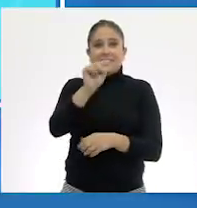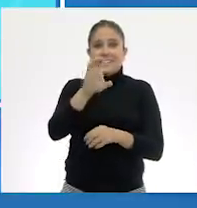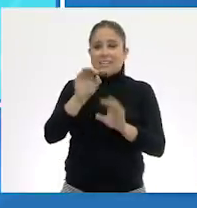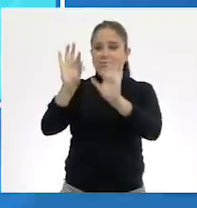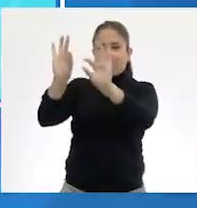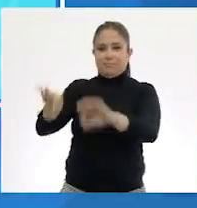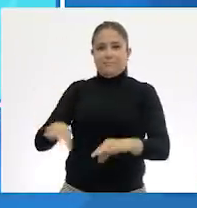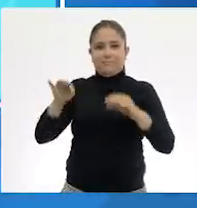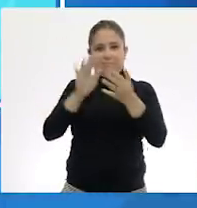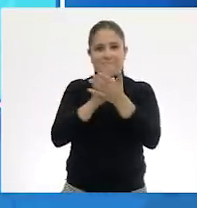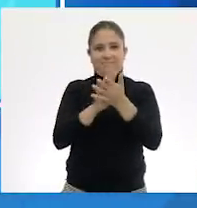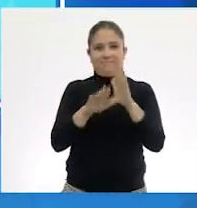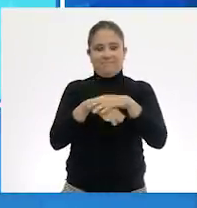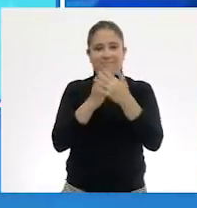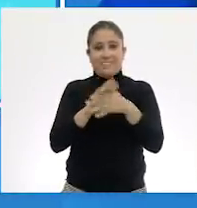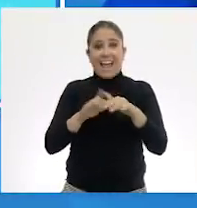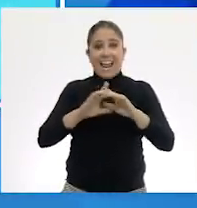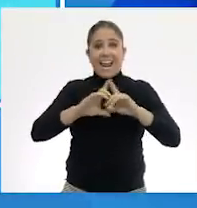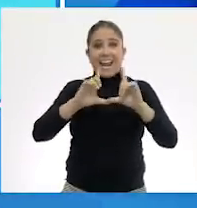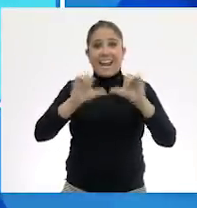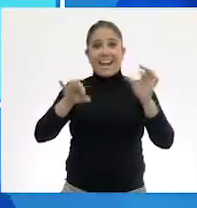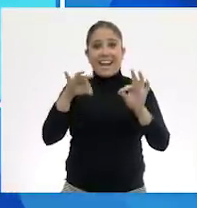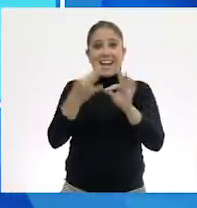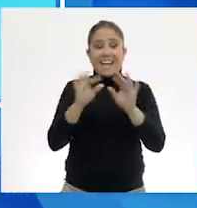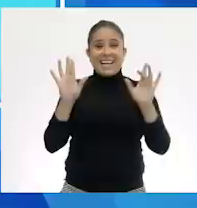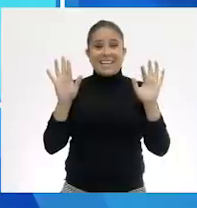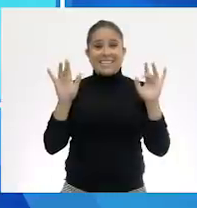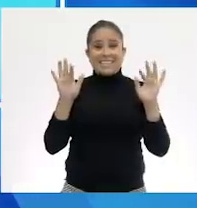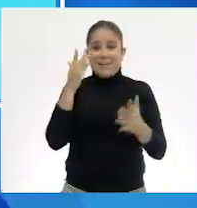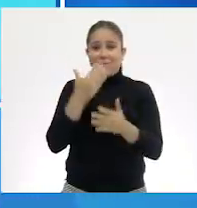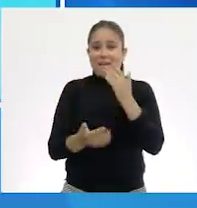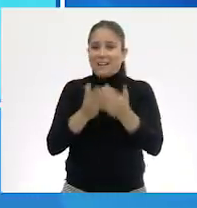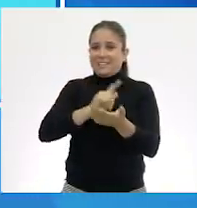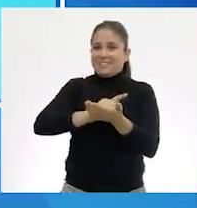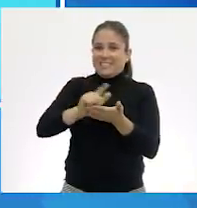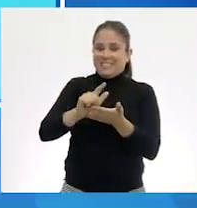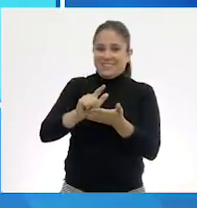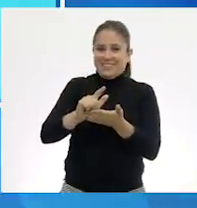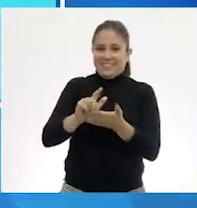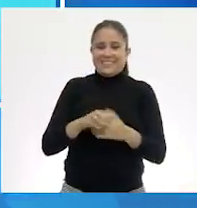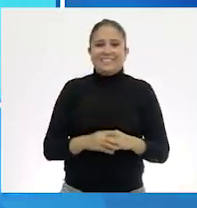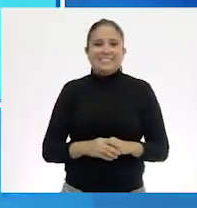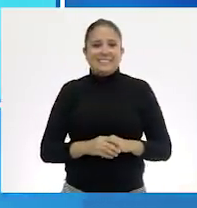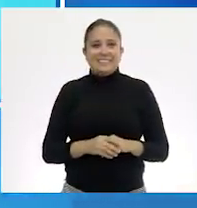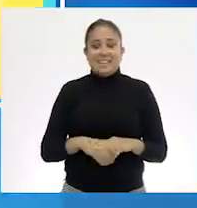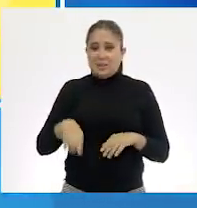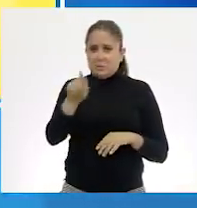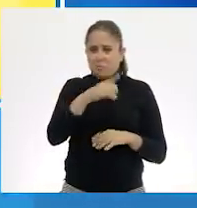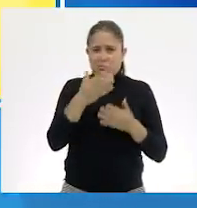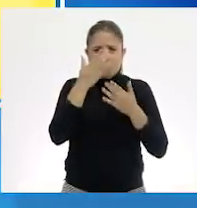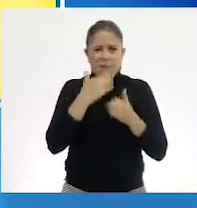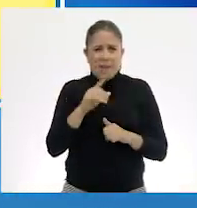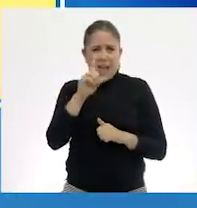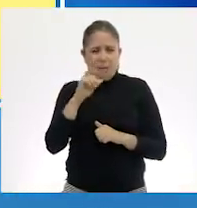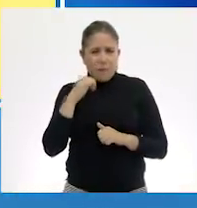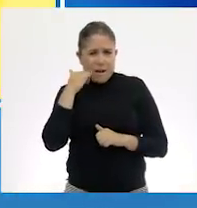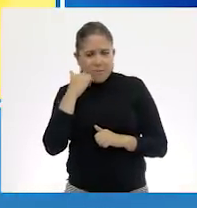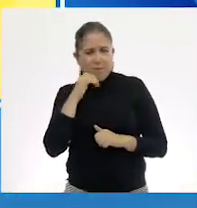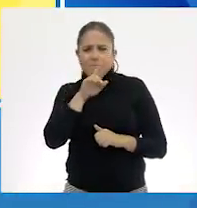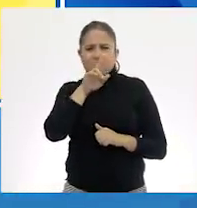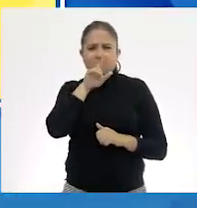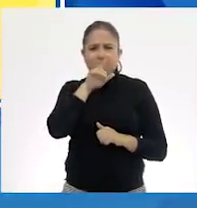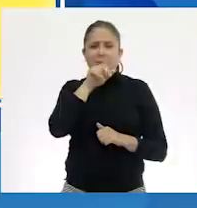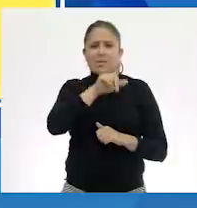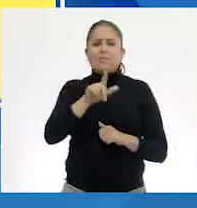Sécalas con una toalla. ¡Y listo! ¡Tus manos están limpias! Si no tienes agua y jabón,